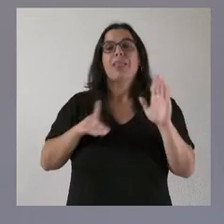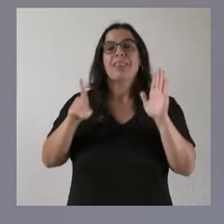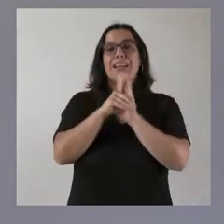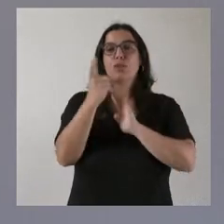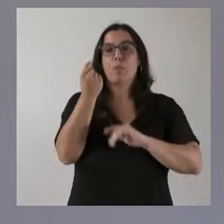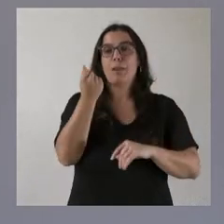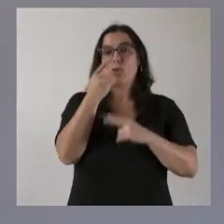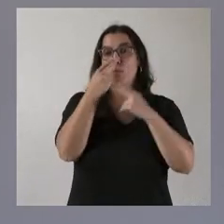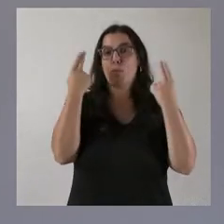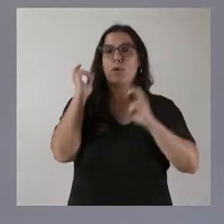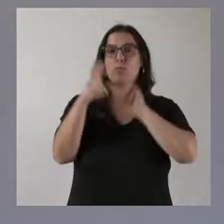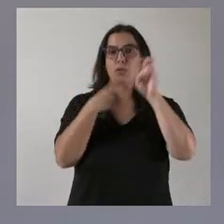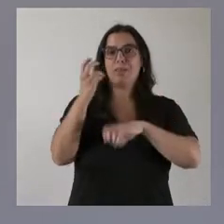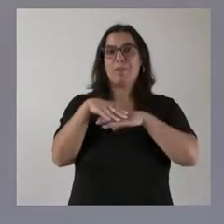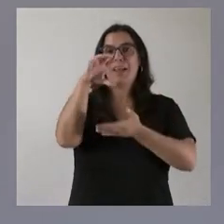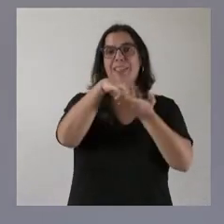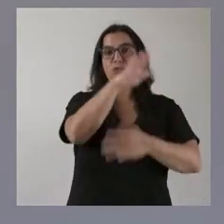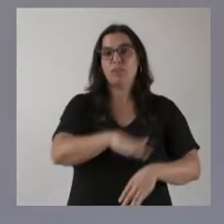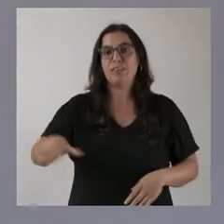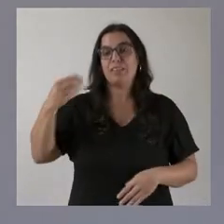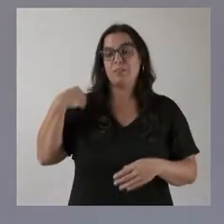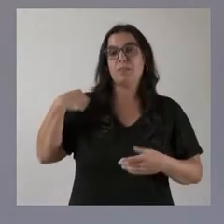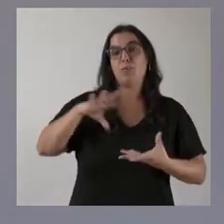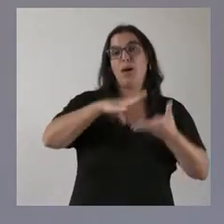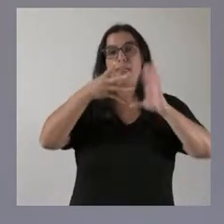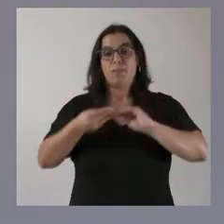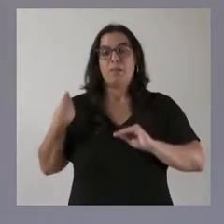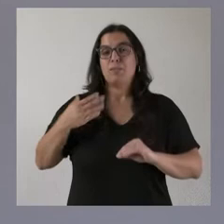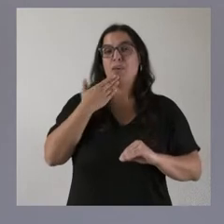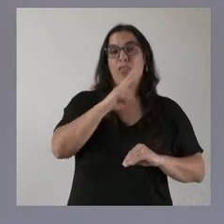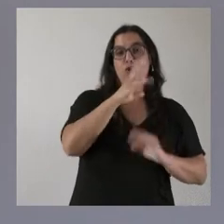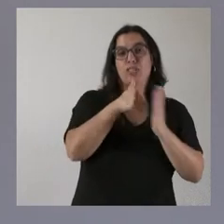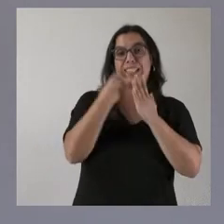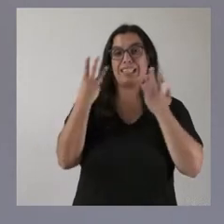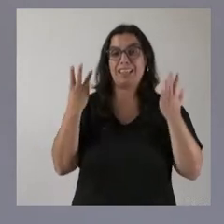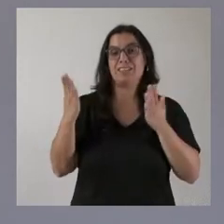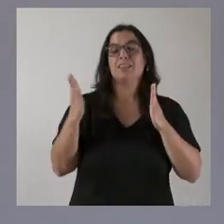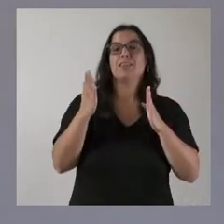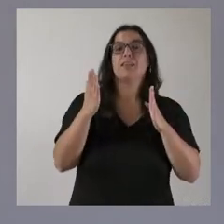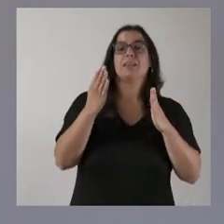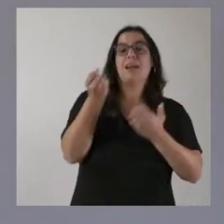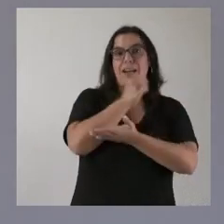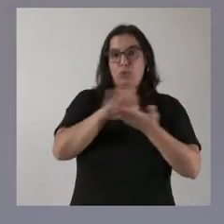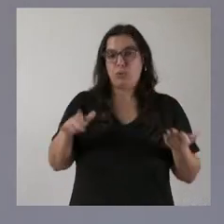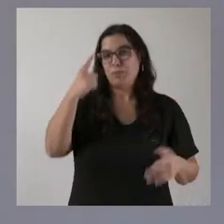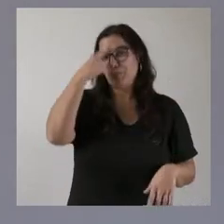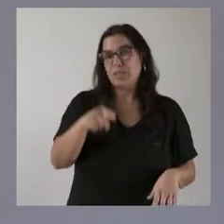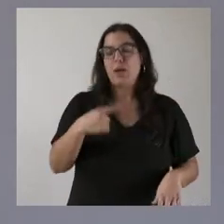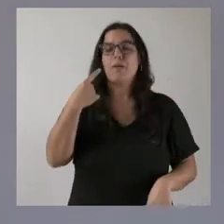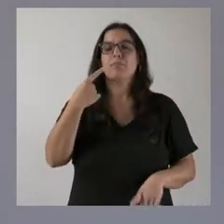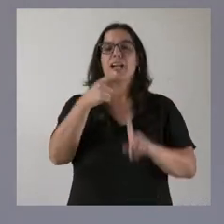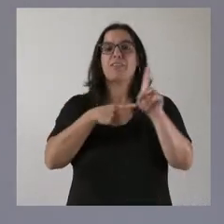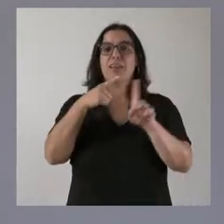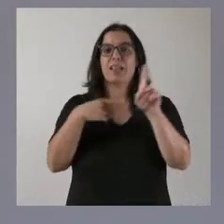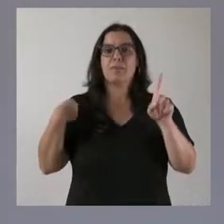precios públicos en los centros infantiles para adaptarse la gratuidad en la etapa de 2 a 3 años sabían ustedes que había una cantidad de referencia del